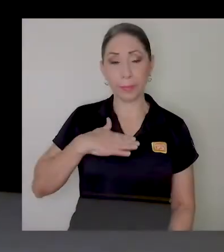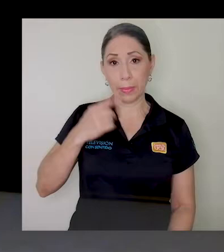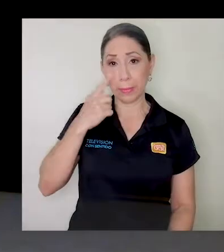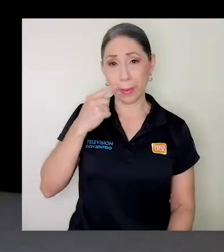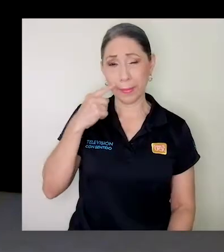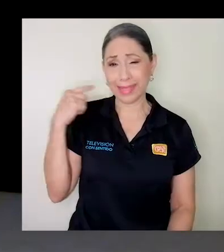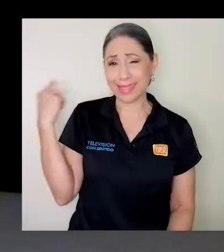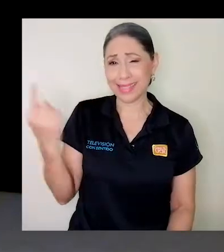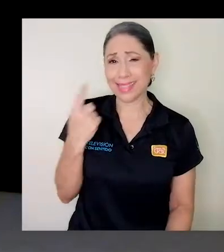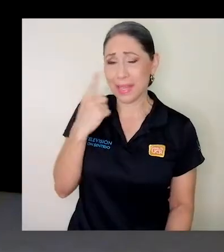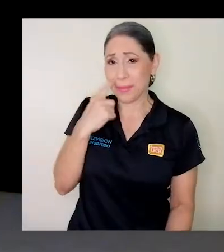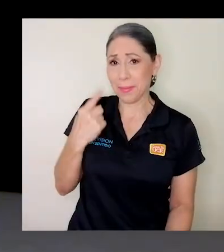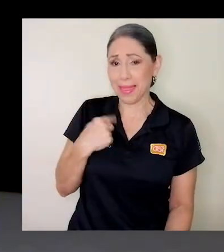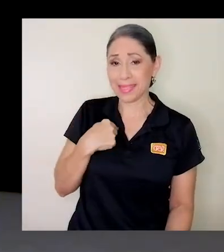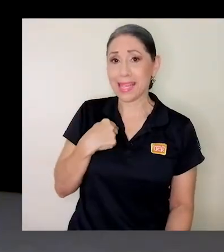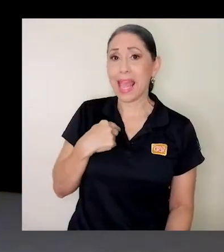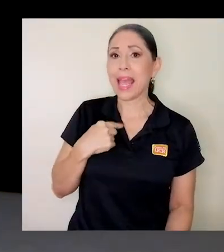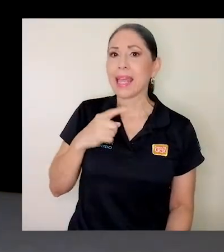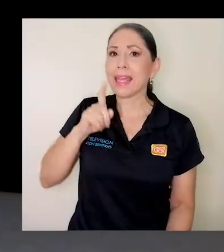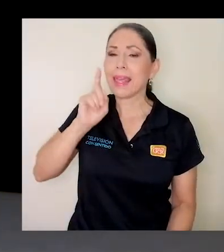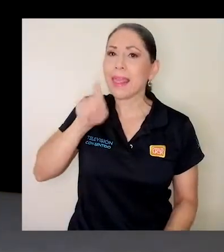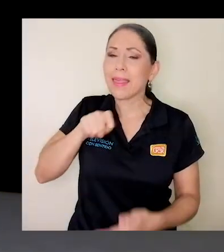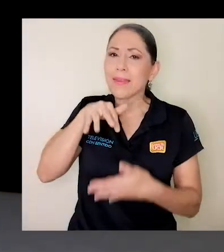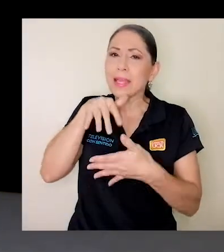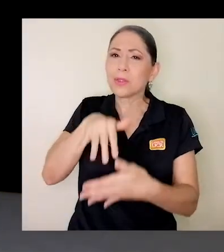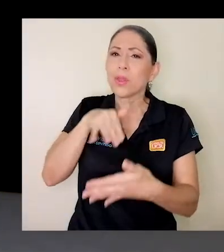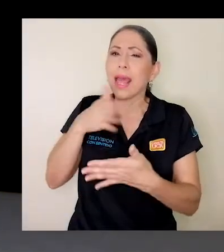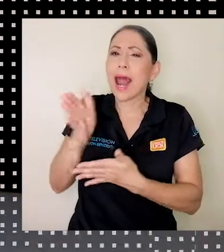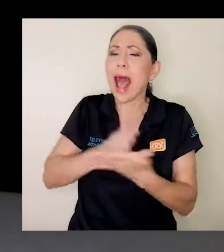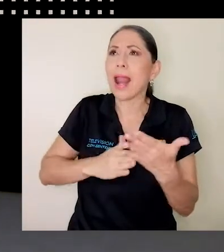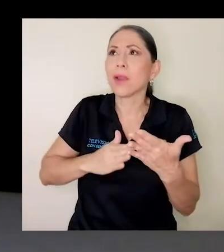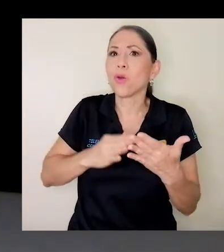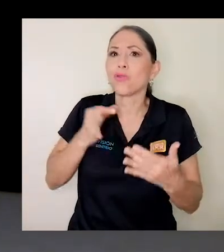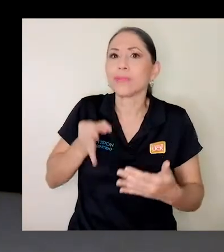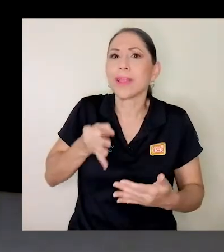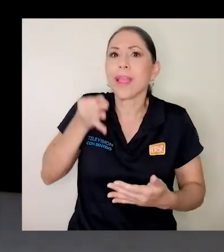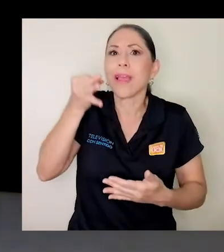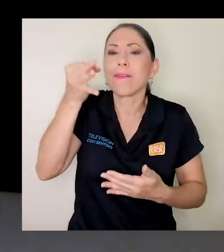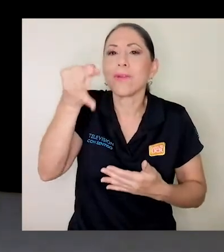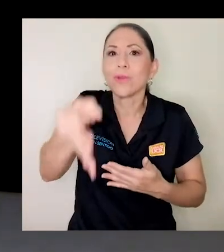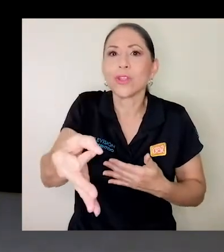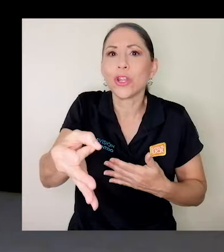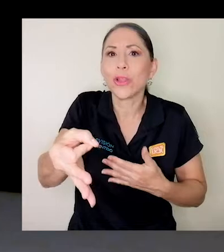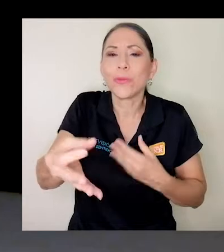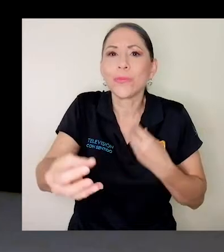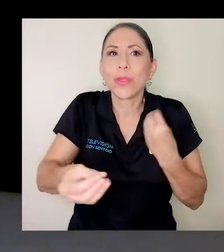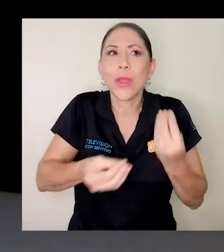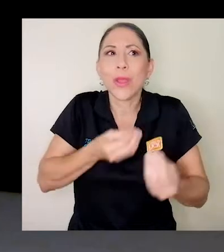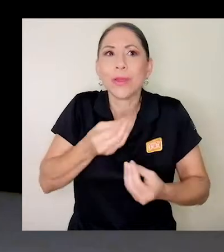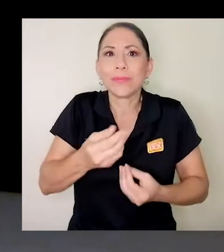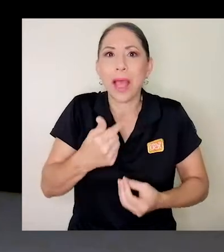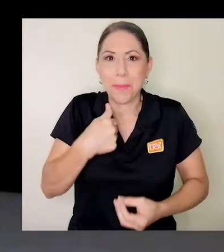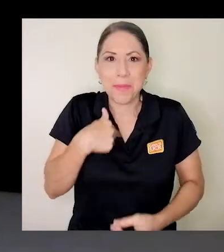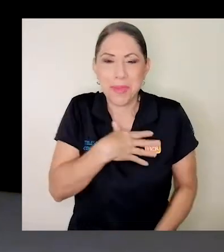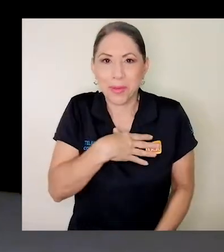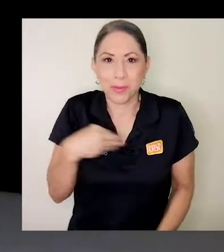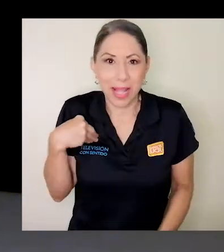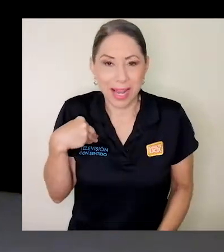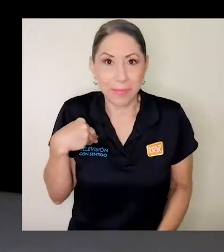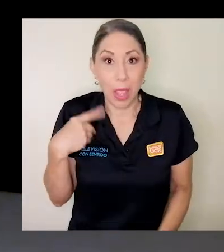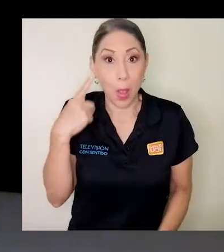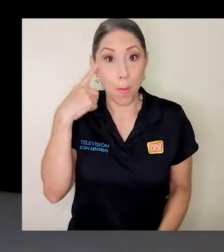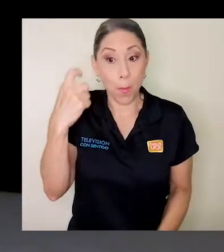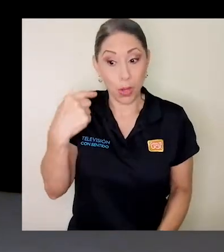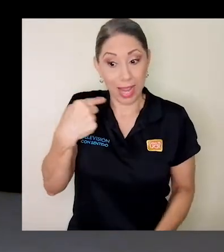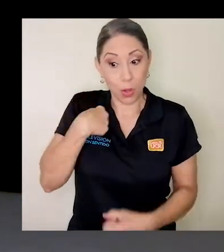Mi papá me decía siempre que tenía que estudiar algo que el día de mañana no me doliera haberlo hecho, que me gustara, porque lo que uno